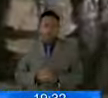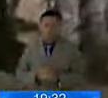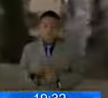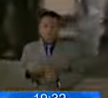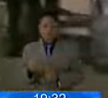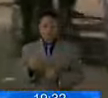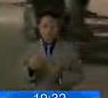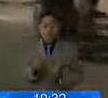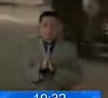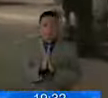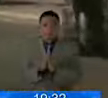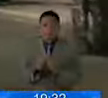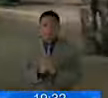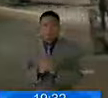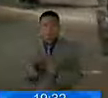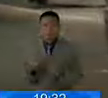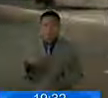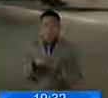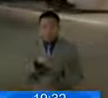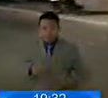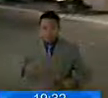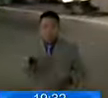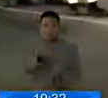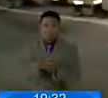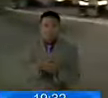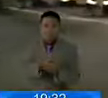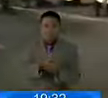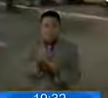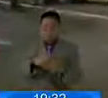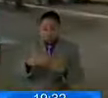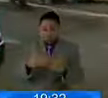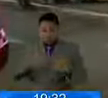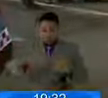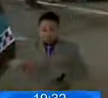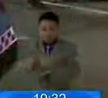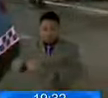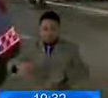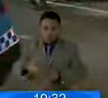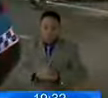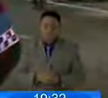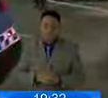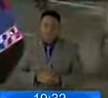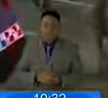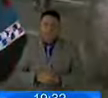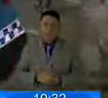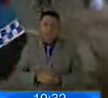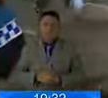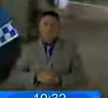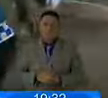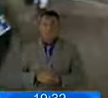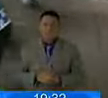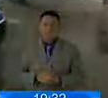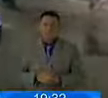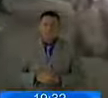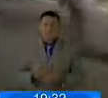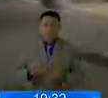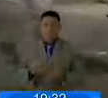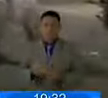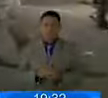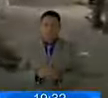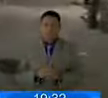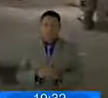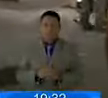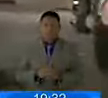ahora es restablecer la vialidad. Ya se han atendido a los heridos y ahora mismo ya está llegando la ambulancia de medicina